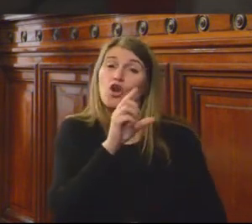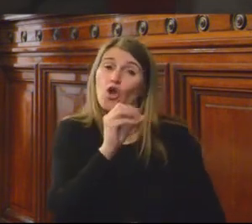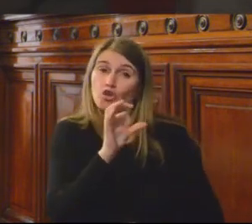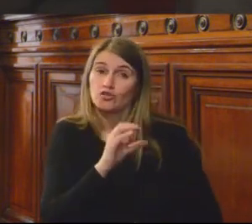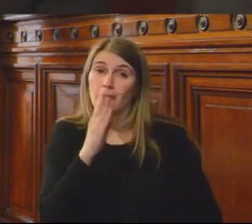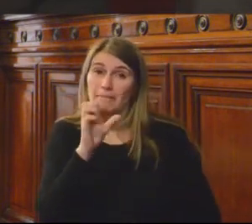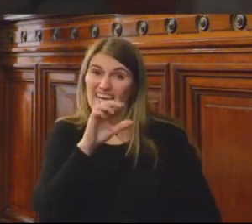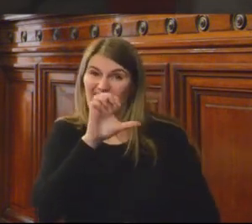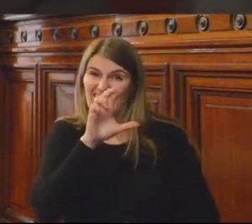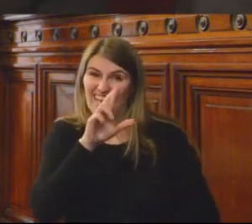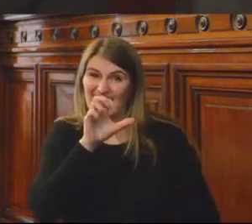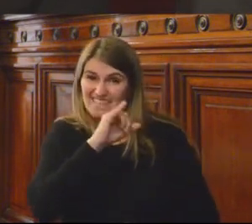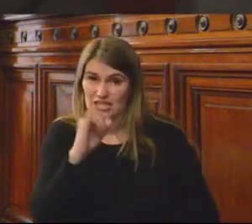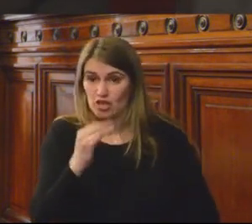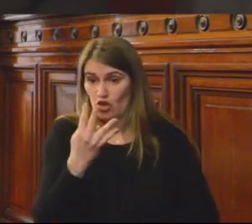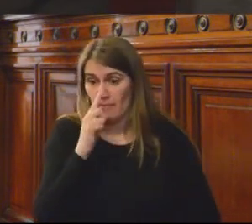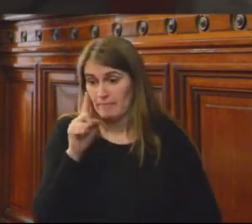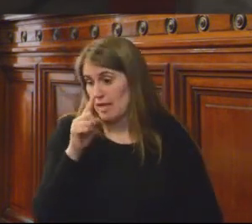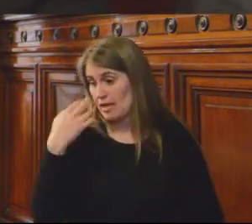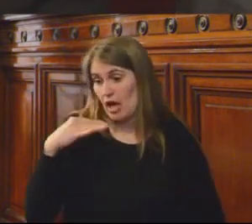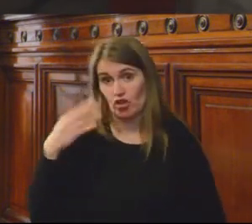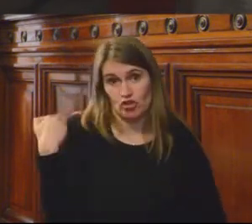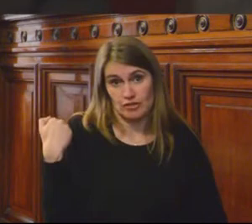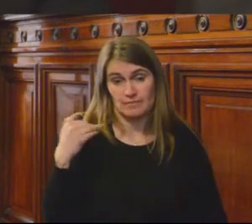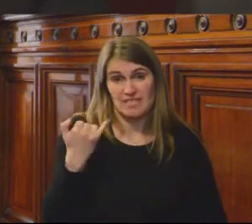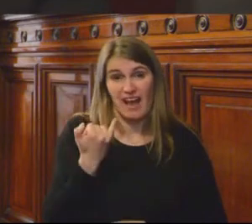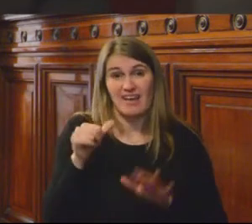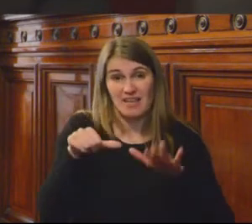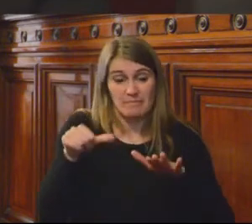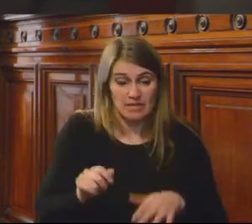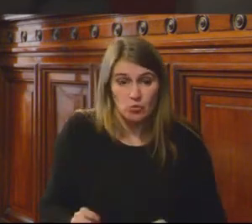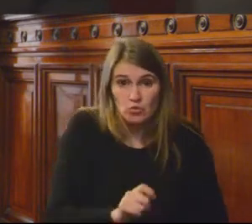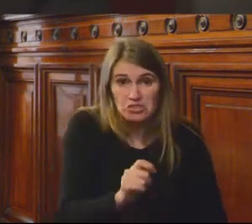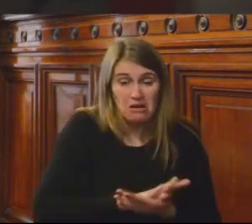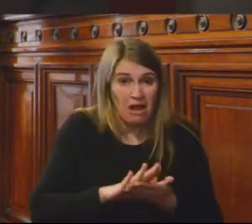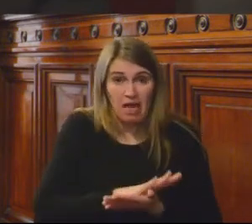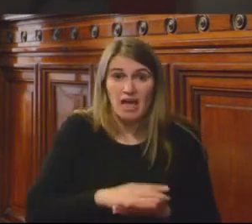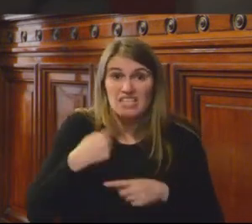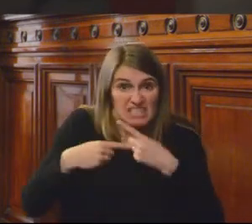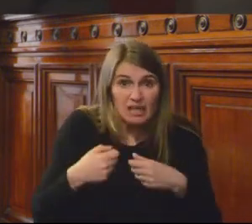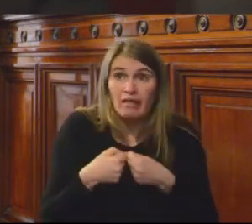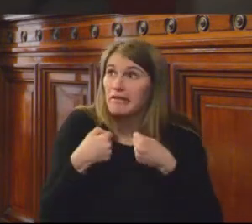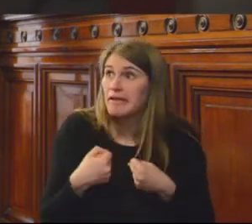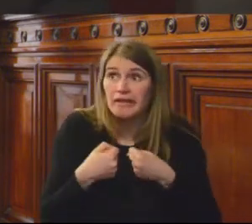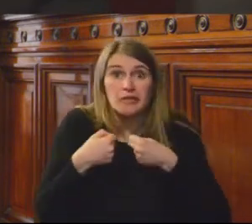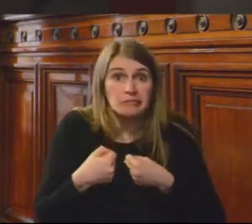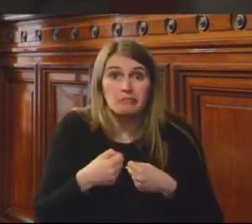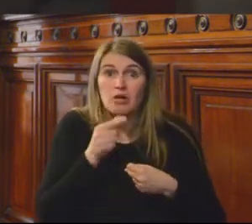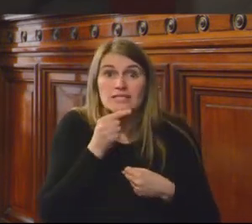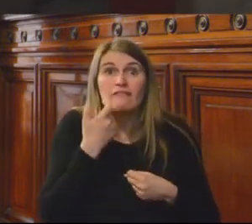2014, tiene desde el mes de abril 6 meses que no da despacho, y Carlos Pérez sigue detenido en las instalaciones de la policía política sin